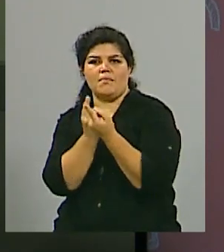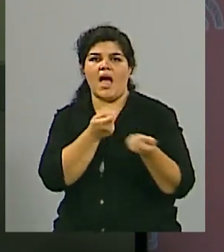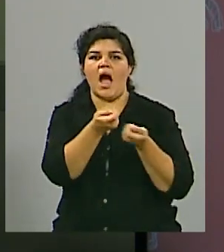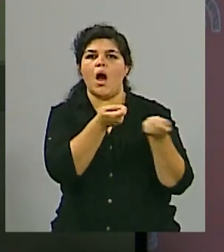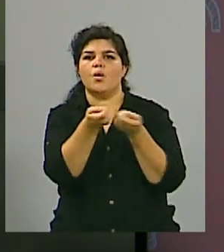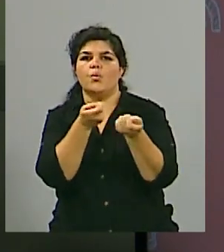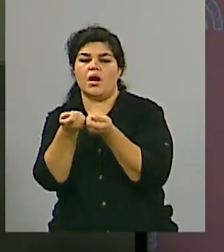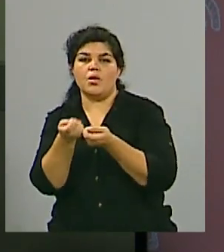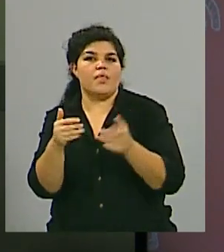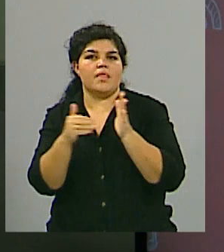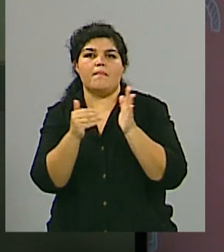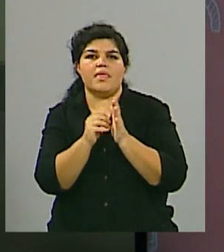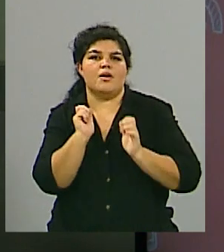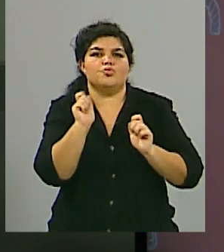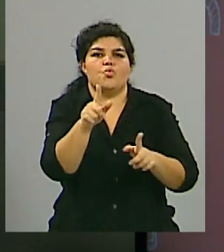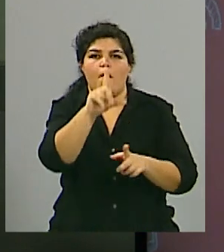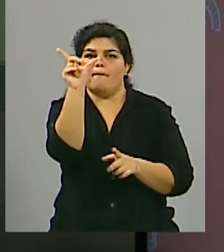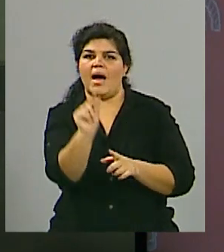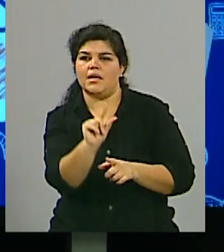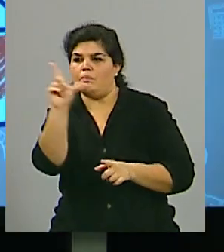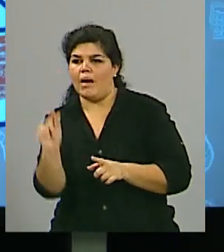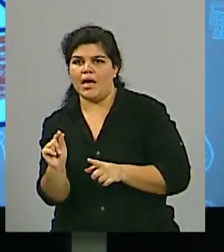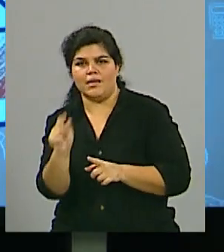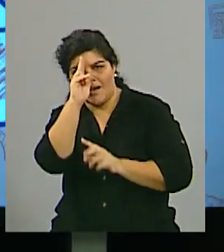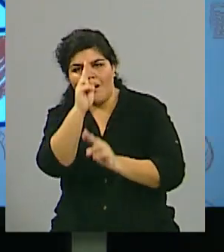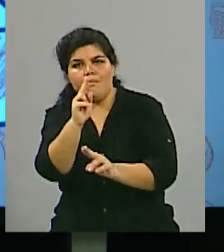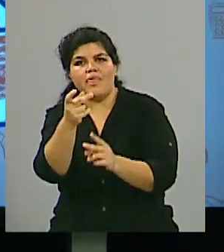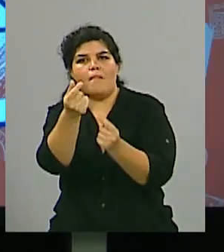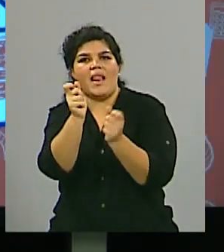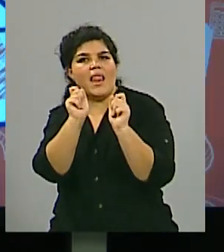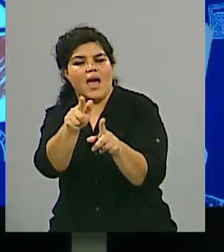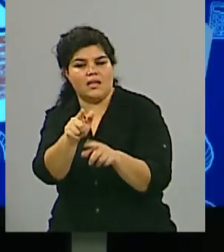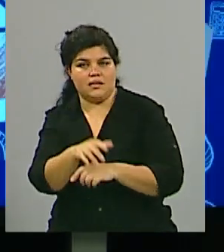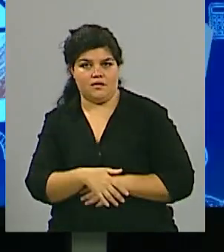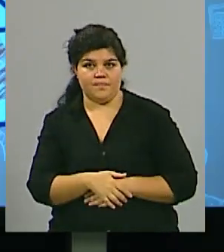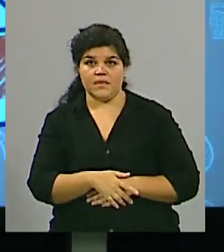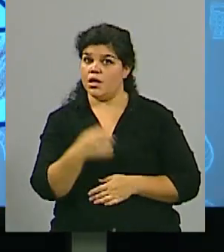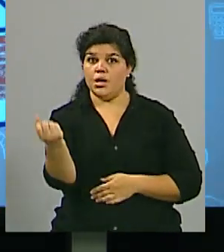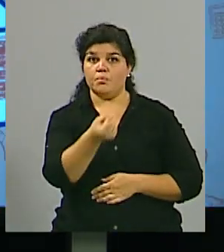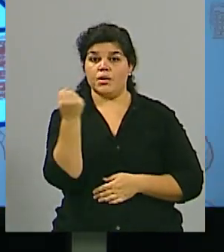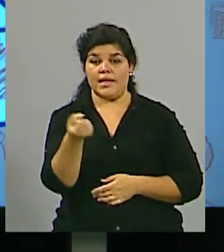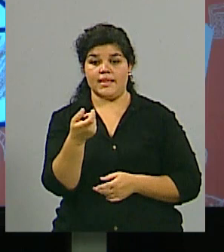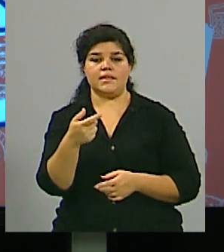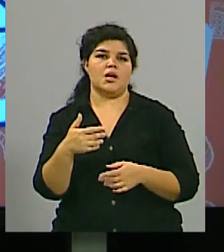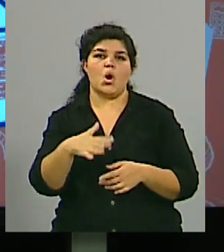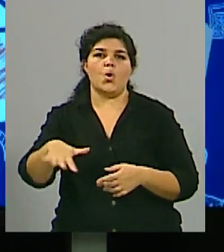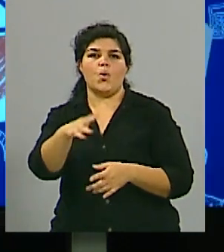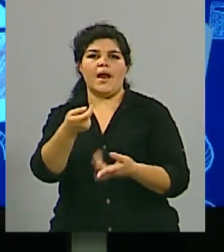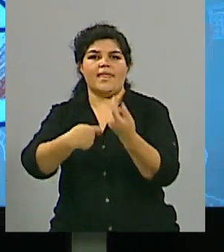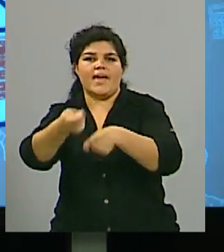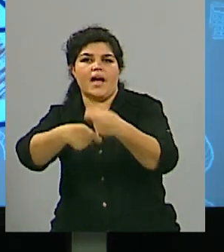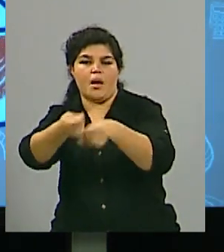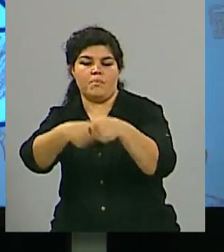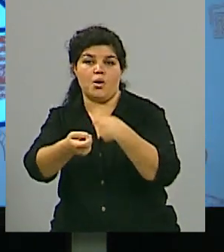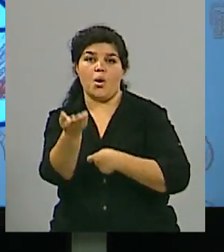tenerlas a partir de la moneda de cada uno de los países que intervienen, básicamente. Exactamente. Establecer tasas de cambio en donde, bueno, el Banco